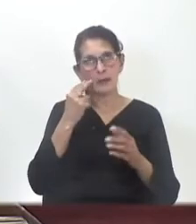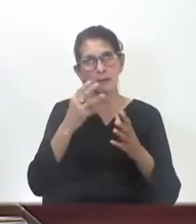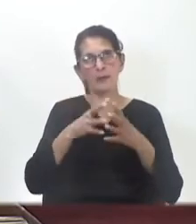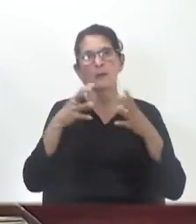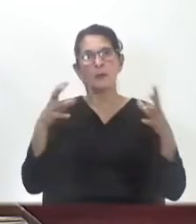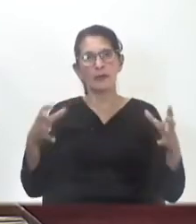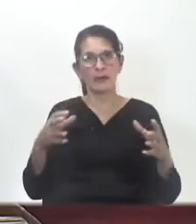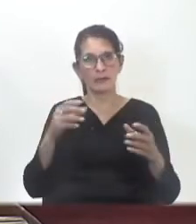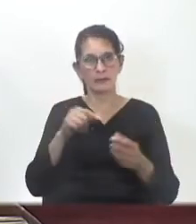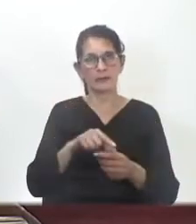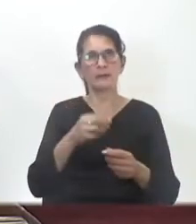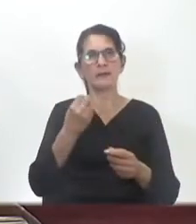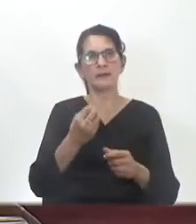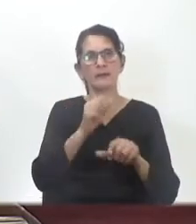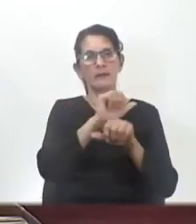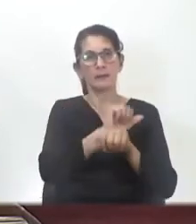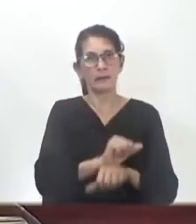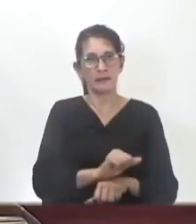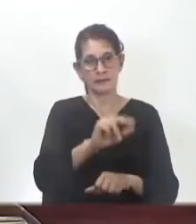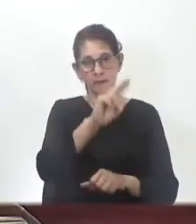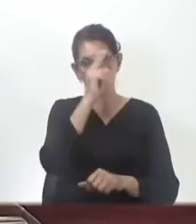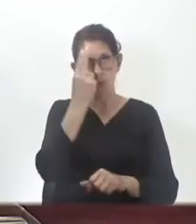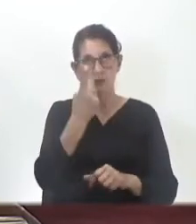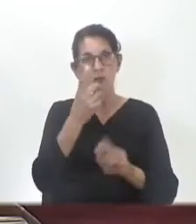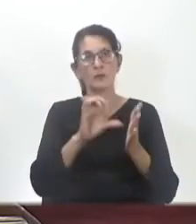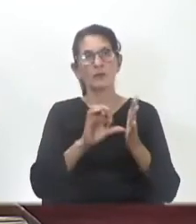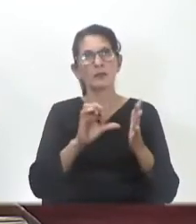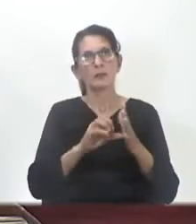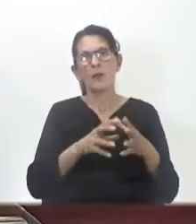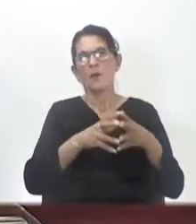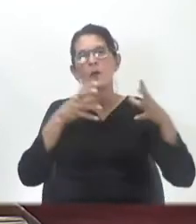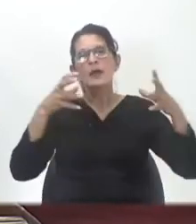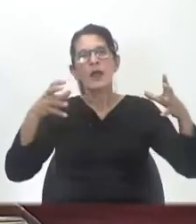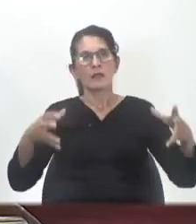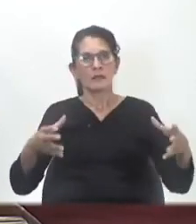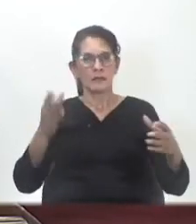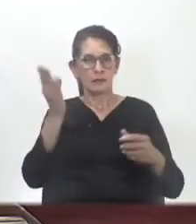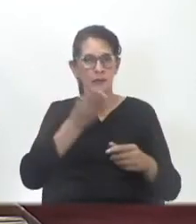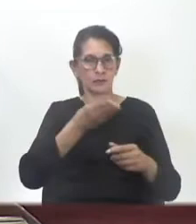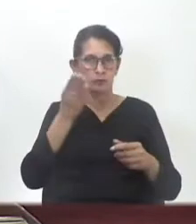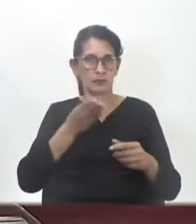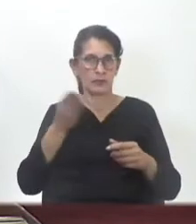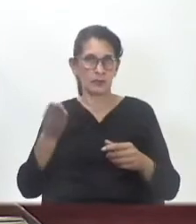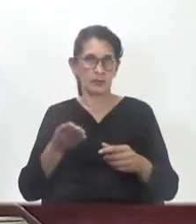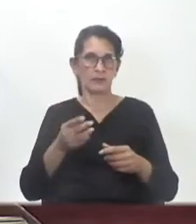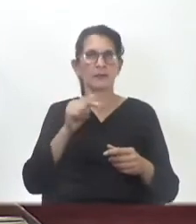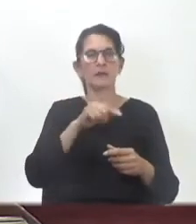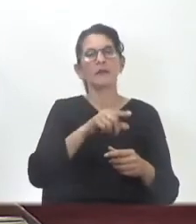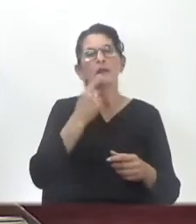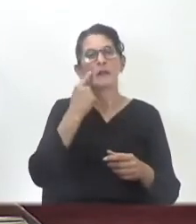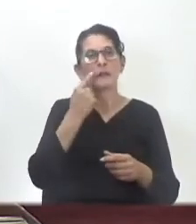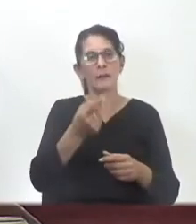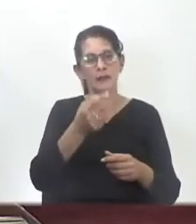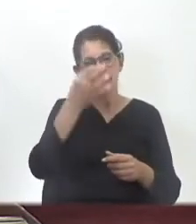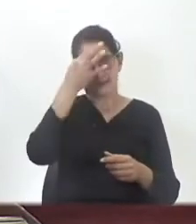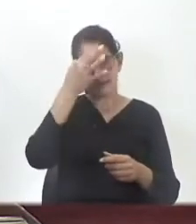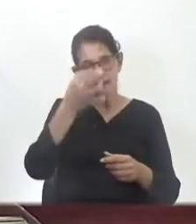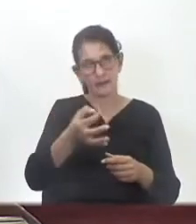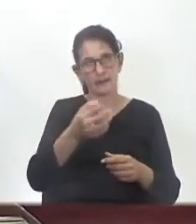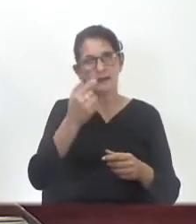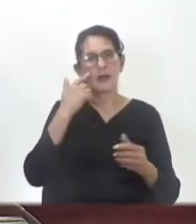sistema penitenciario uruguayo sigue siendo un sistema gigante de proporciones, de débil intervención técnica, baja